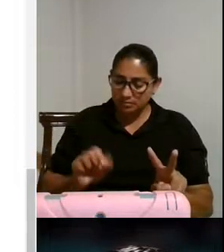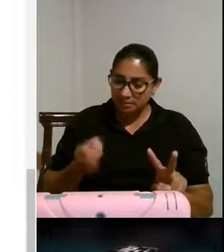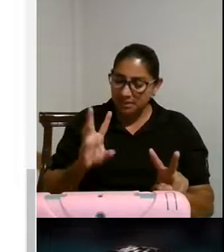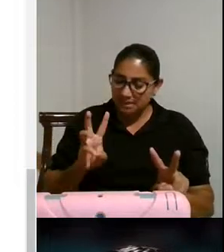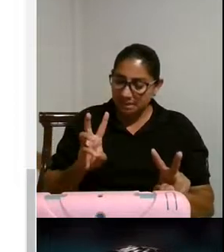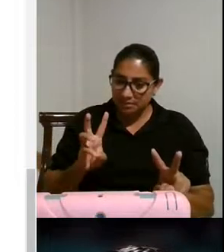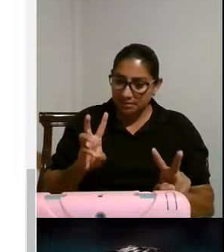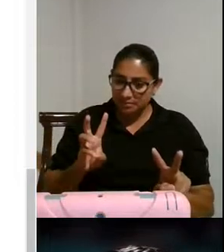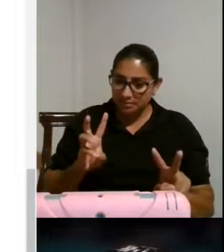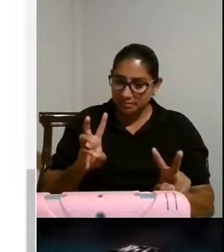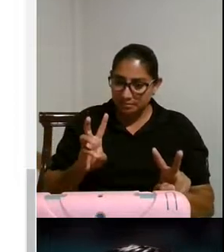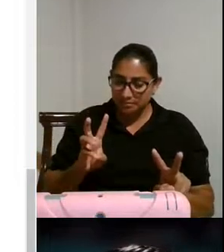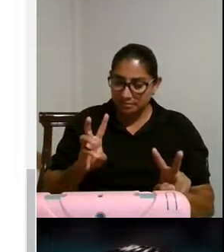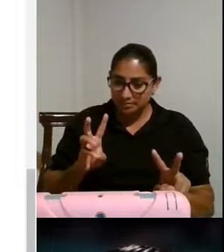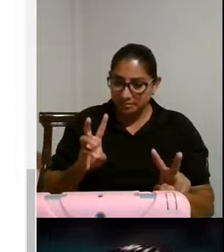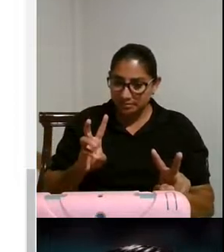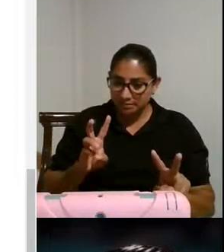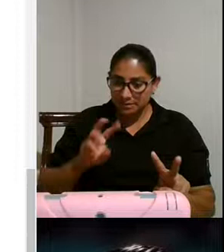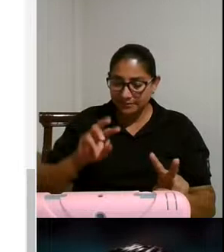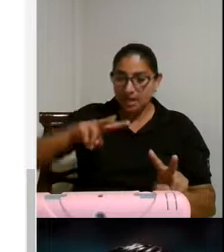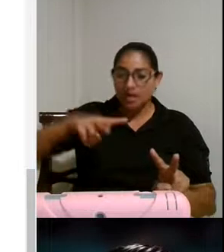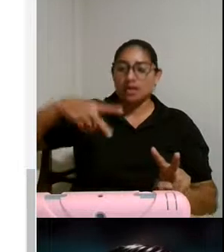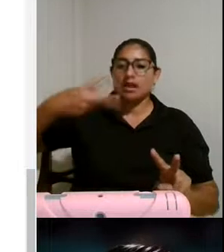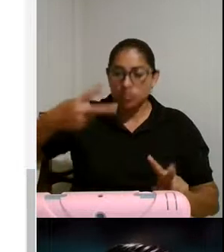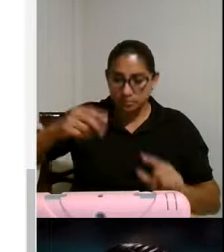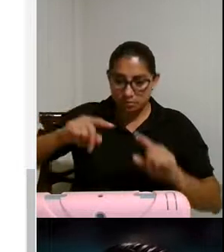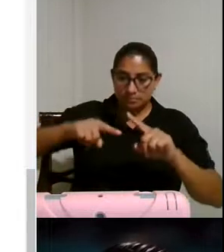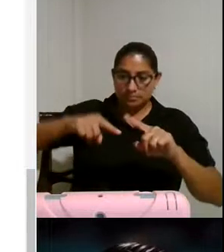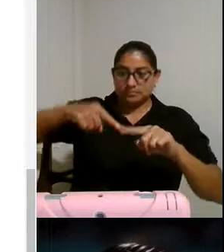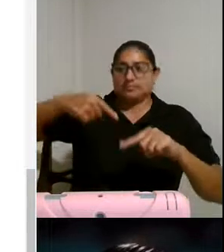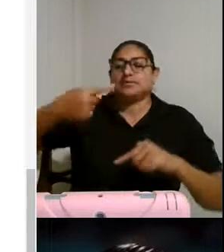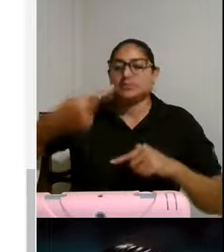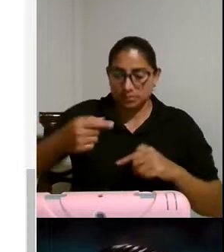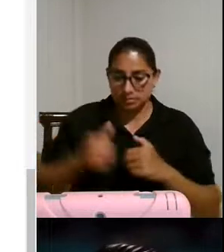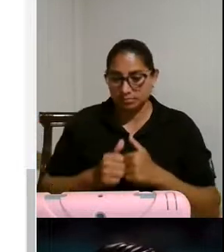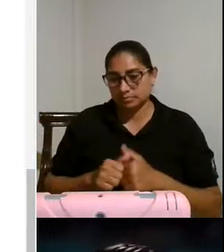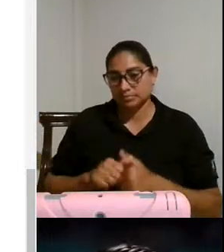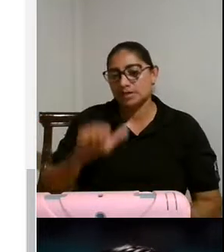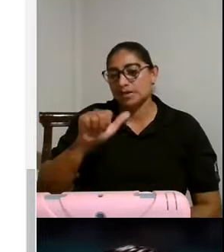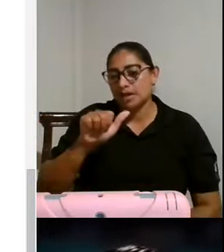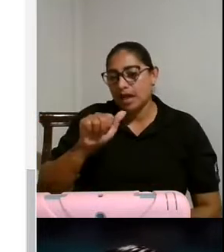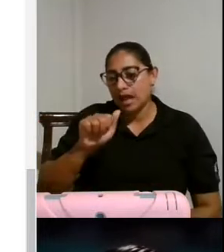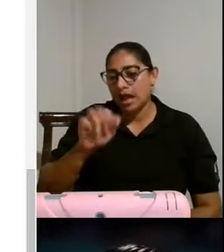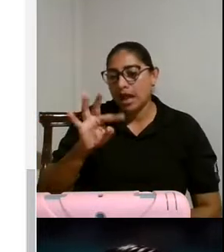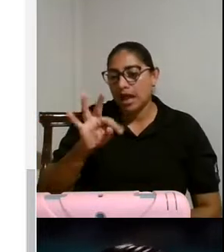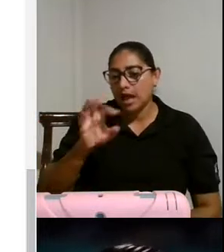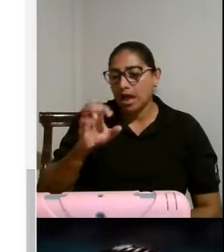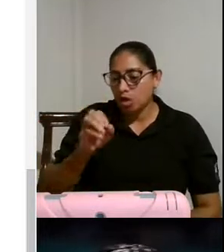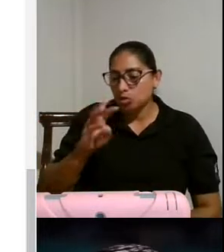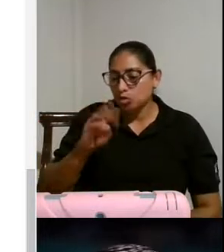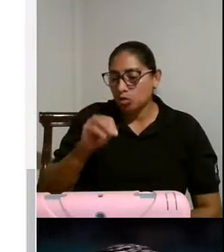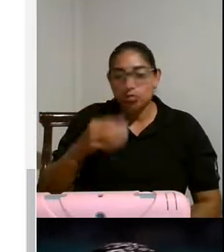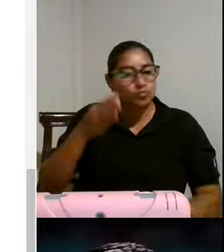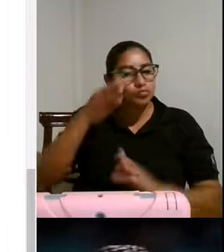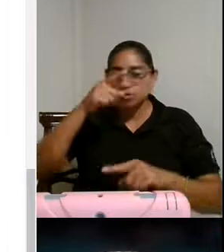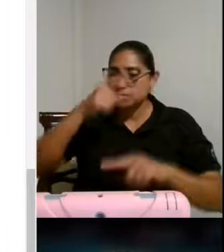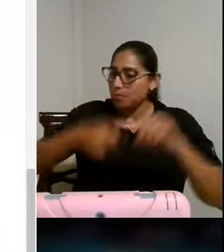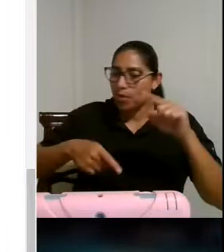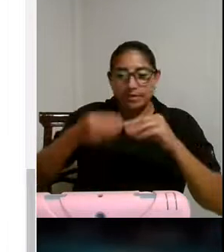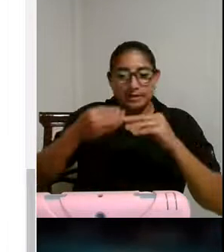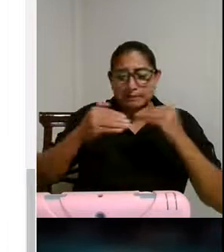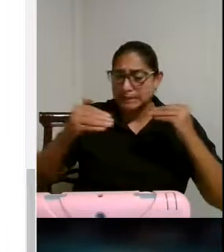la distancia sea más pequeña que un átomo. Ustedes saben que un átomo es indivisible. Entonces esa es la idea que se tiene